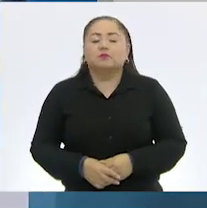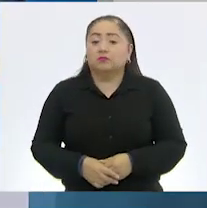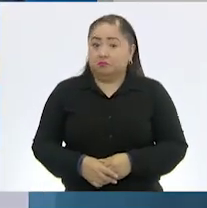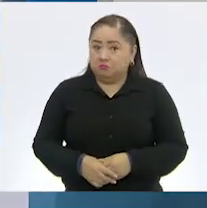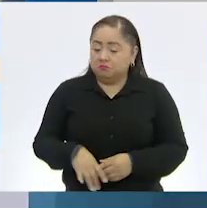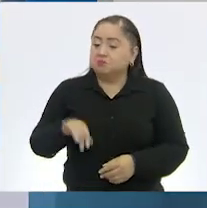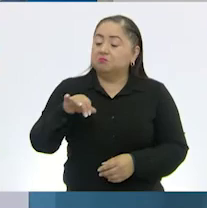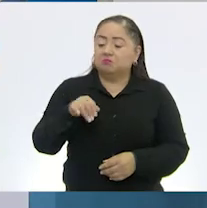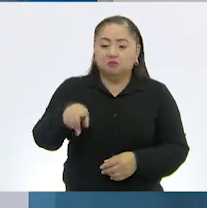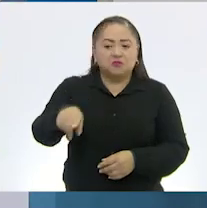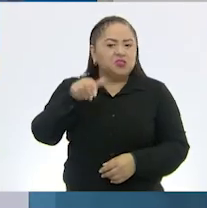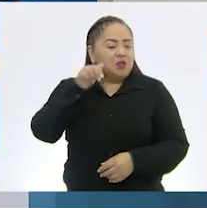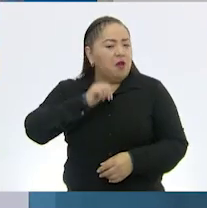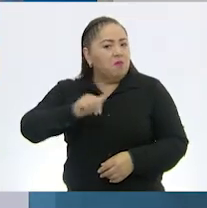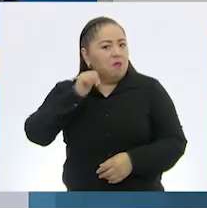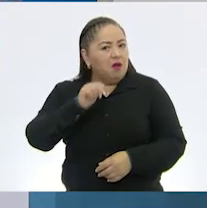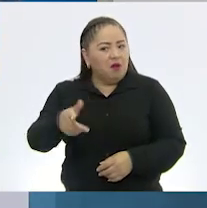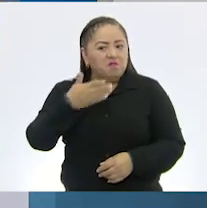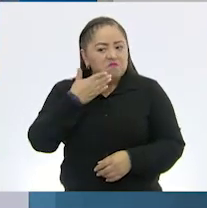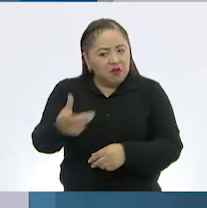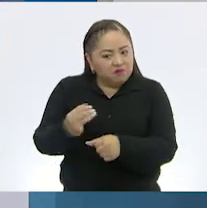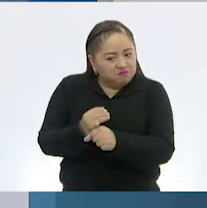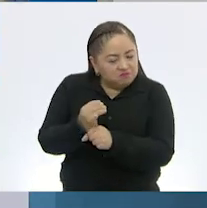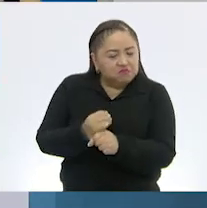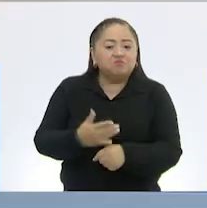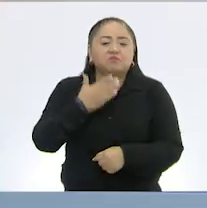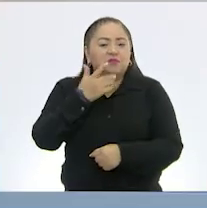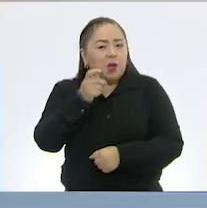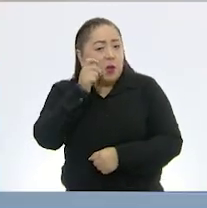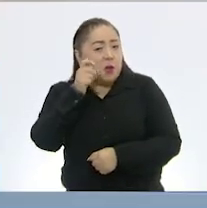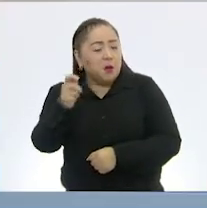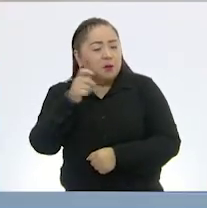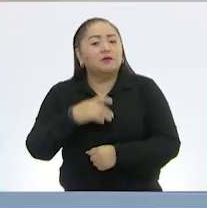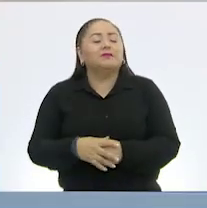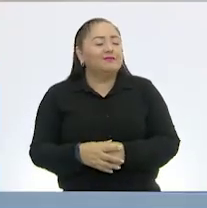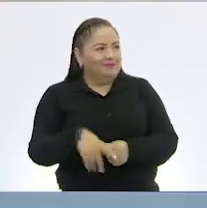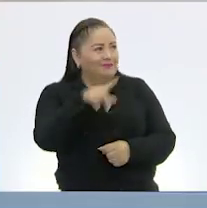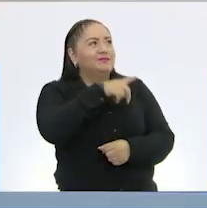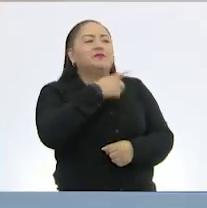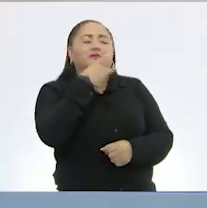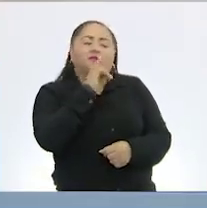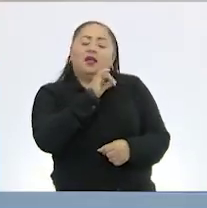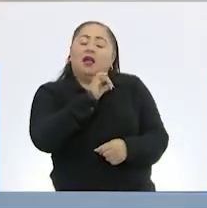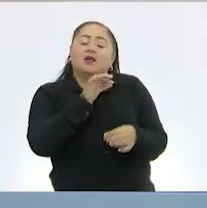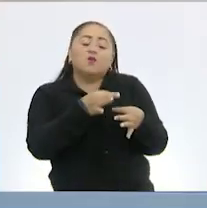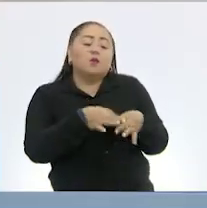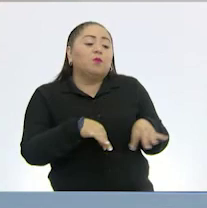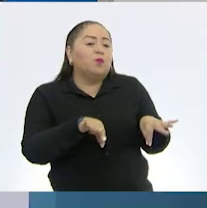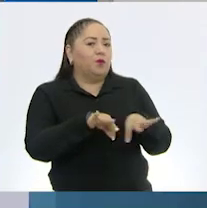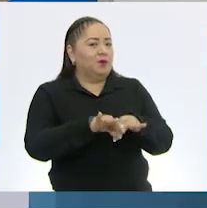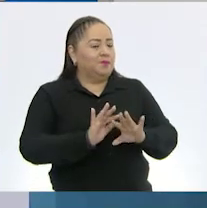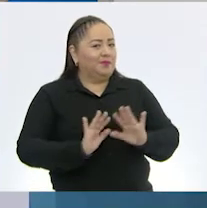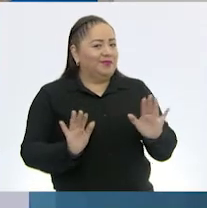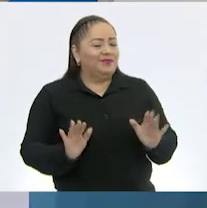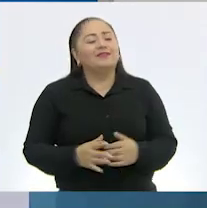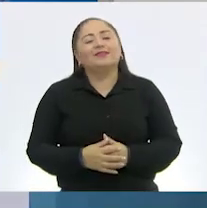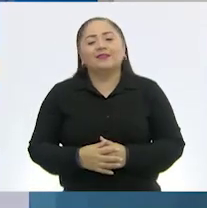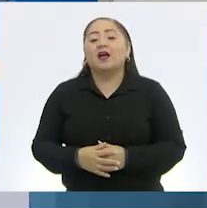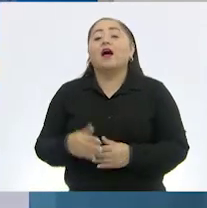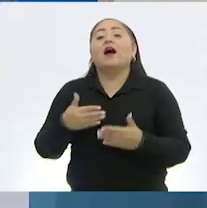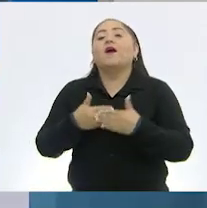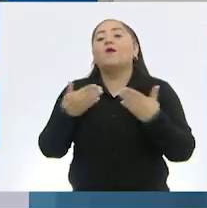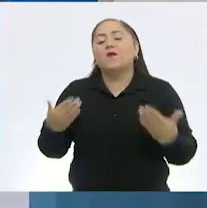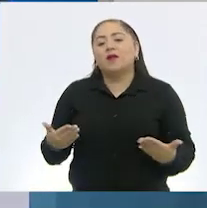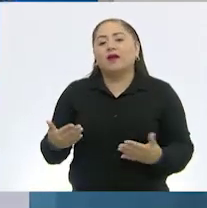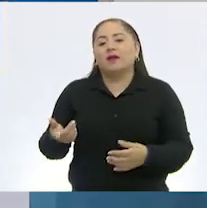Tan atinado como siempre, mi querido inspector Raulito. Elemental, mi querido Juan Carlos, elemental. Bueno, ¿les parece